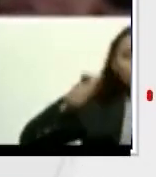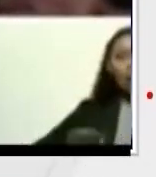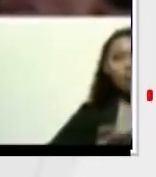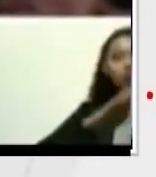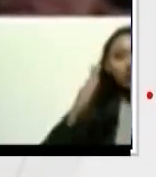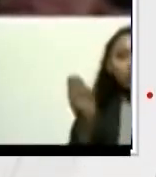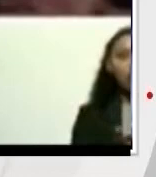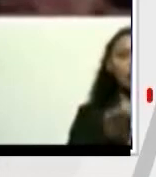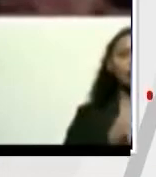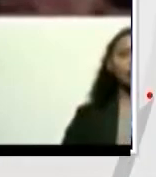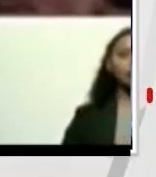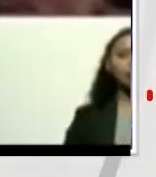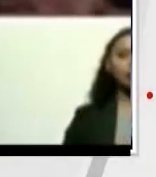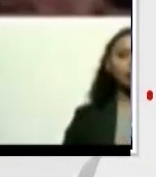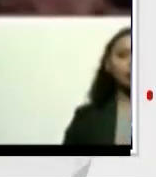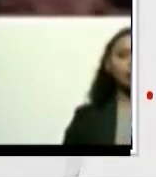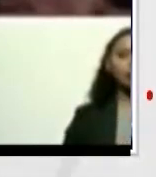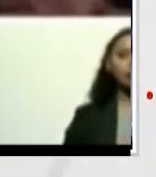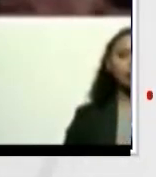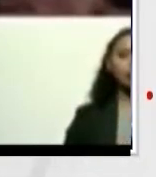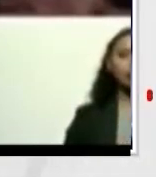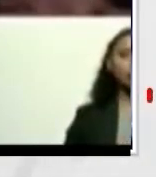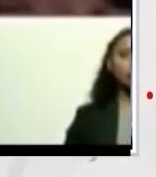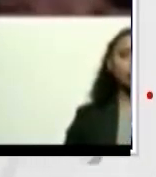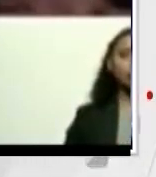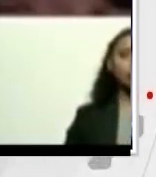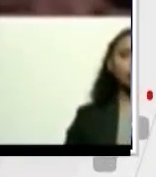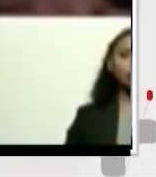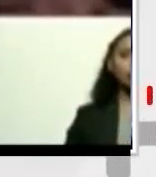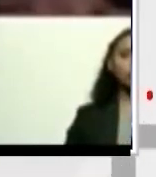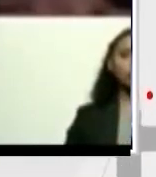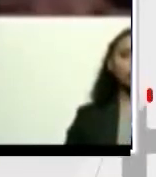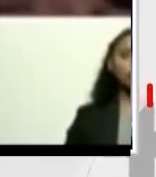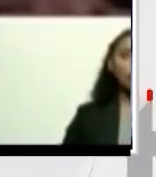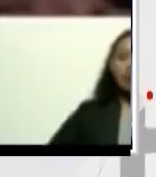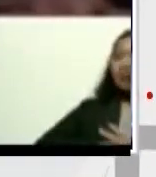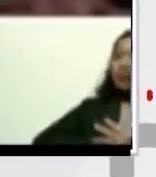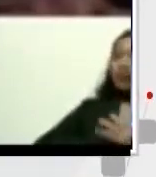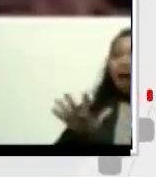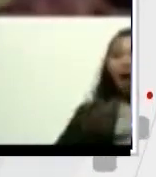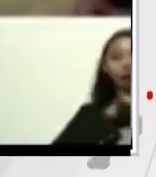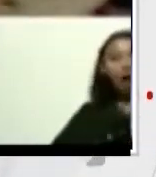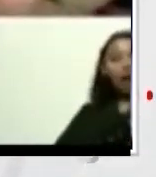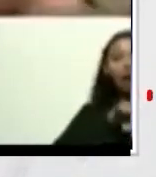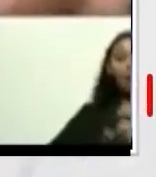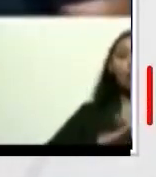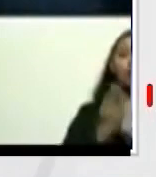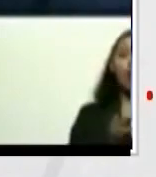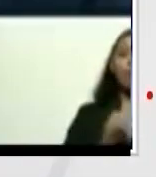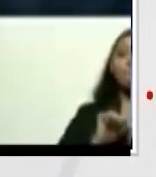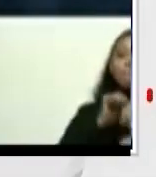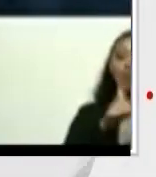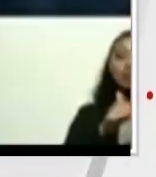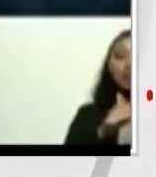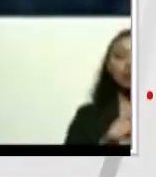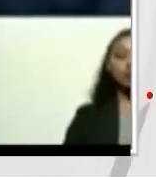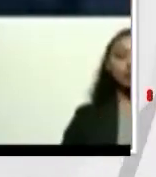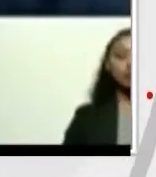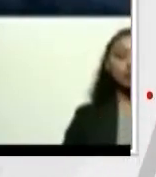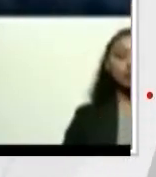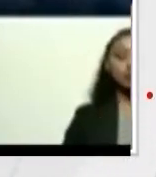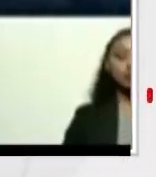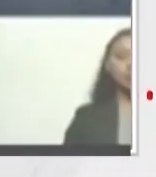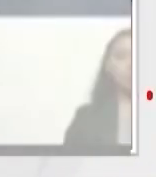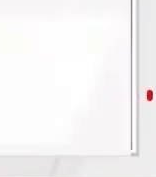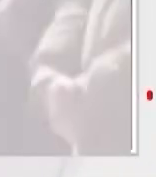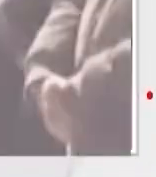democracia, mientras que Venezuela quedaba último o penúltimo en el mejor de los casos en todos los rankings. Y supuestamente los dos